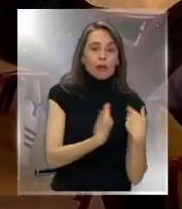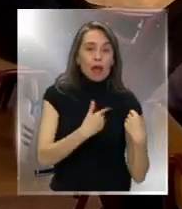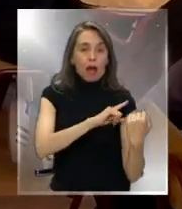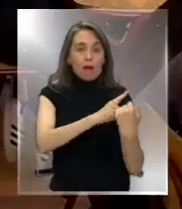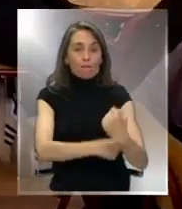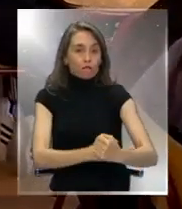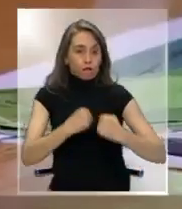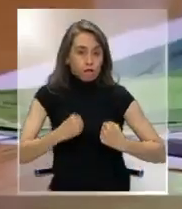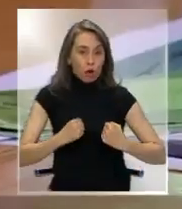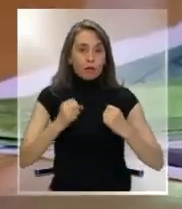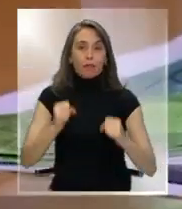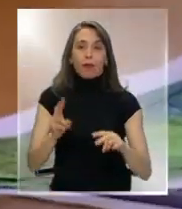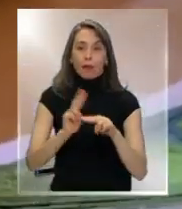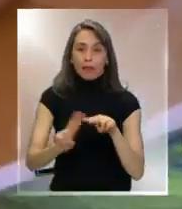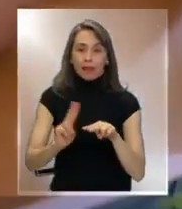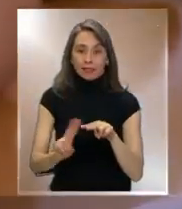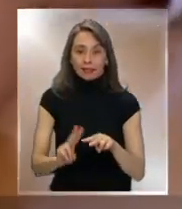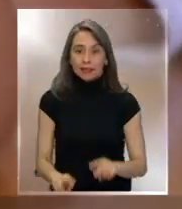para que lo pueda hacer.